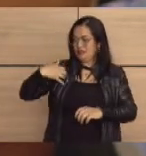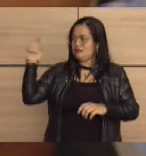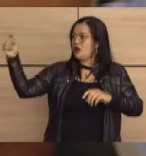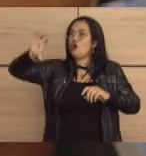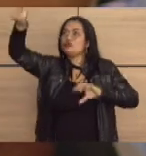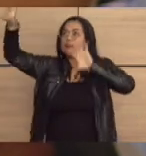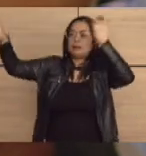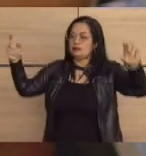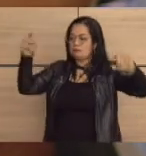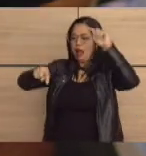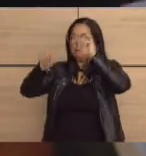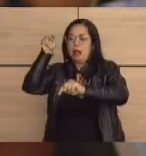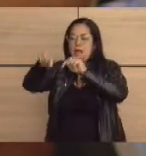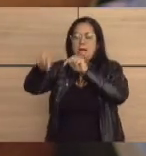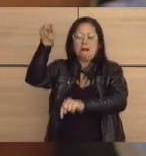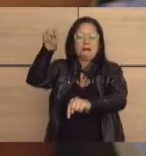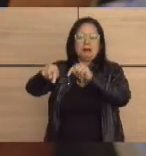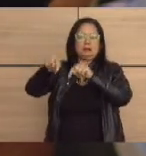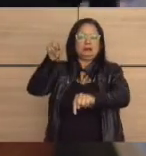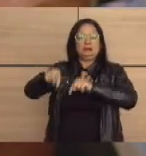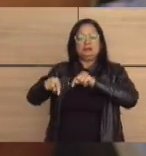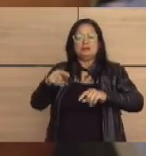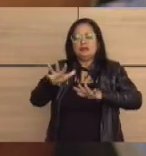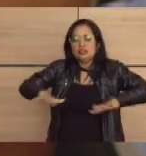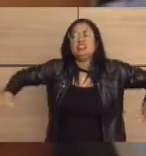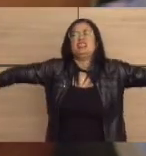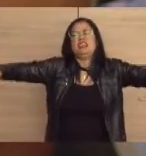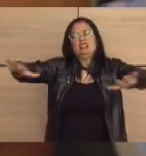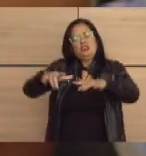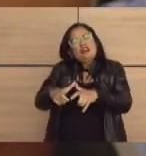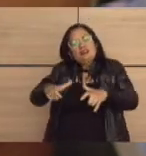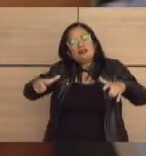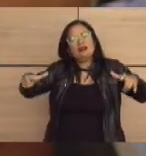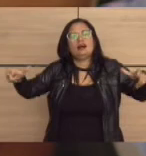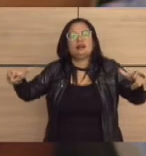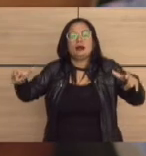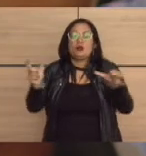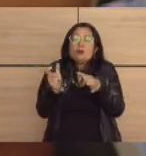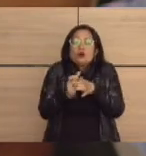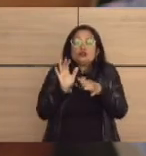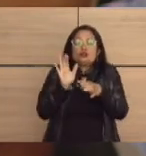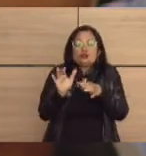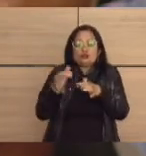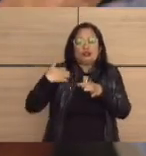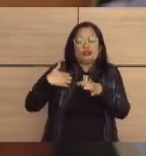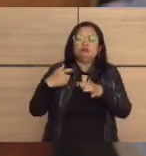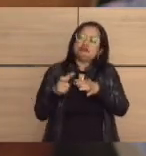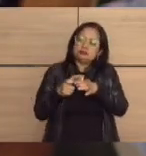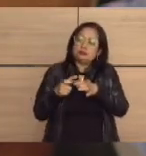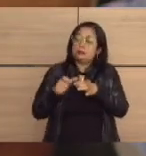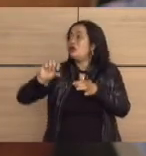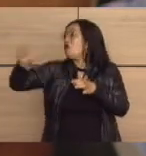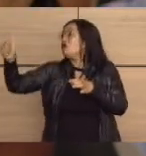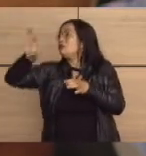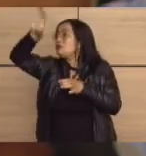mismo estimuló, porque la pampa era muy grande, el territorio era enorme, la población era reducida, que llegaran